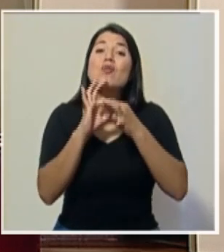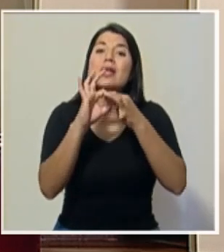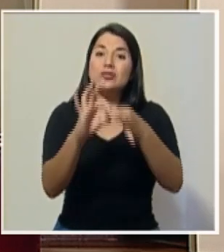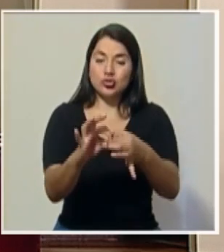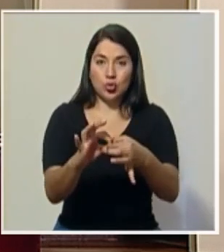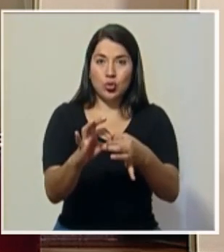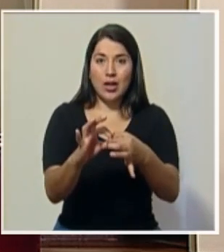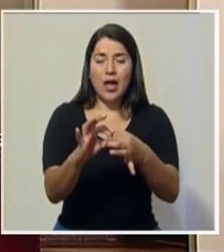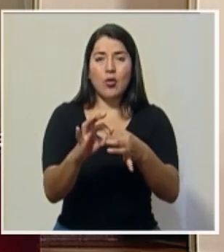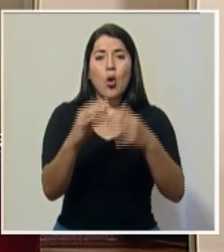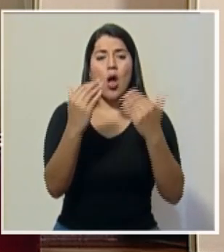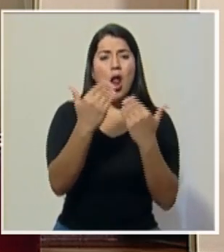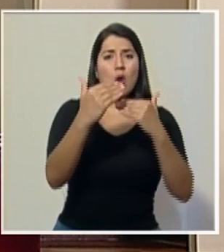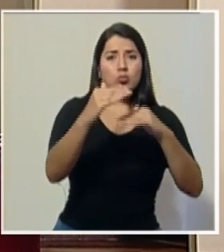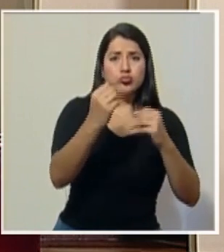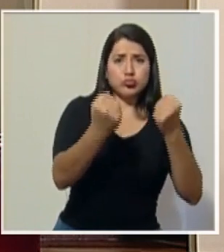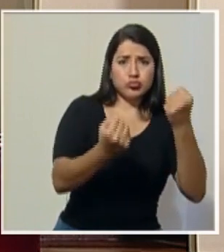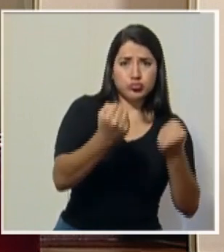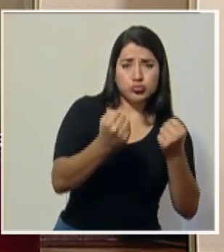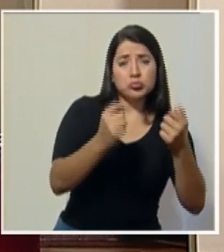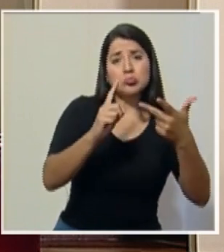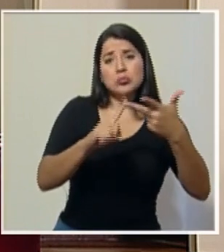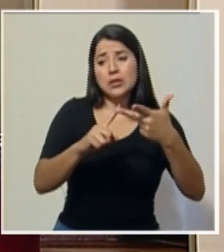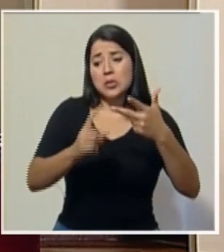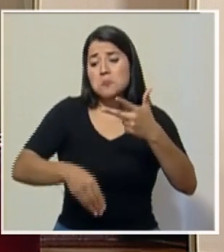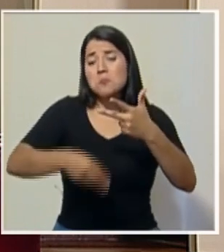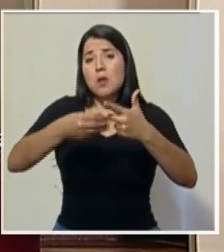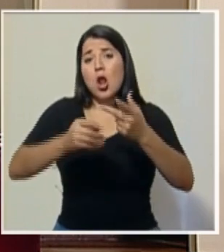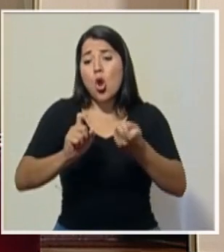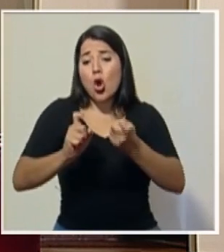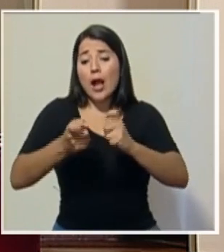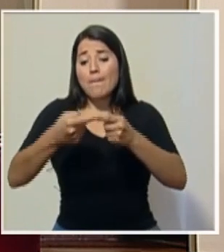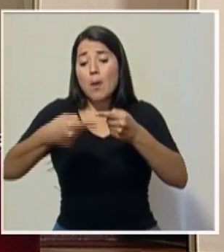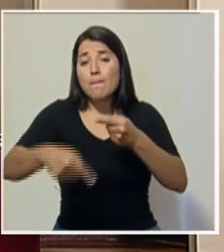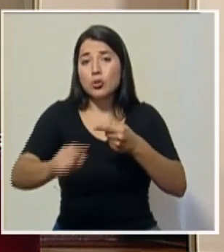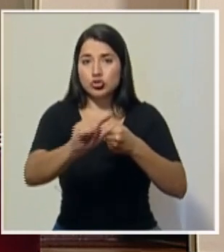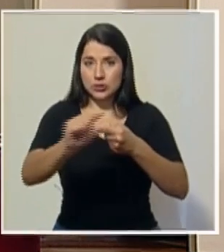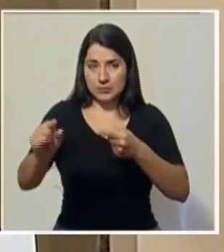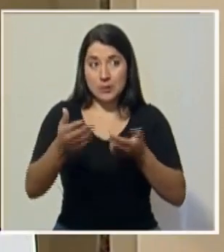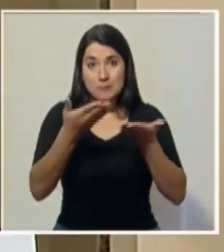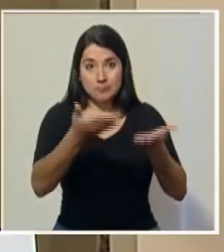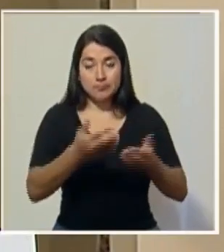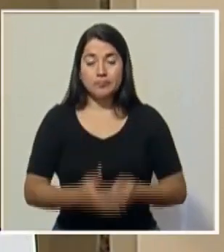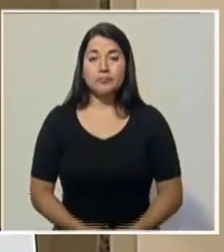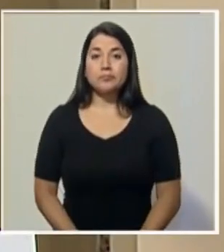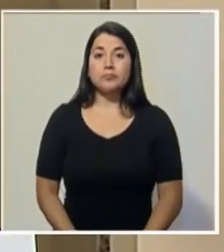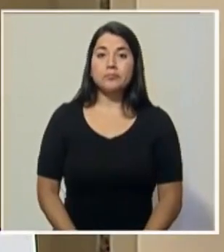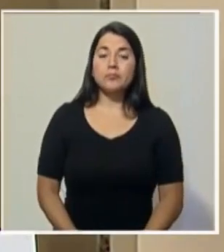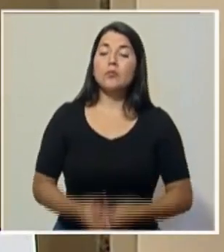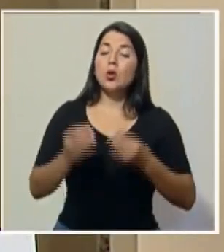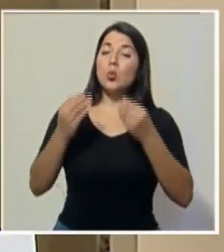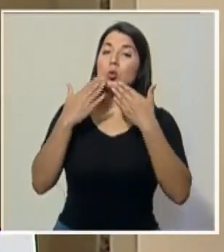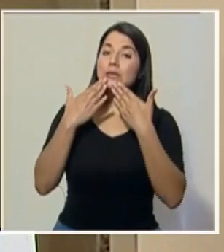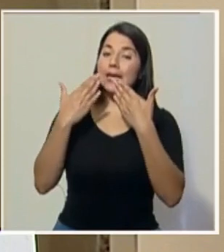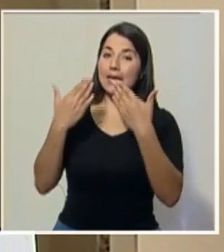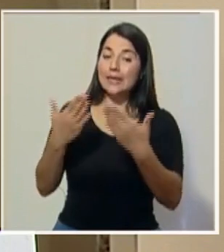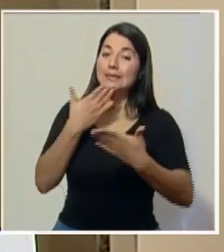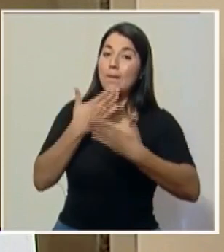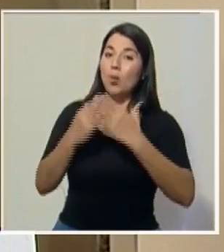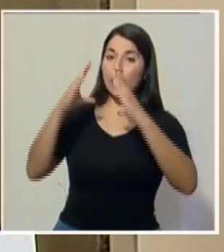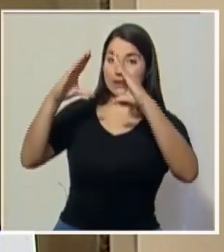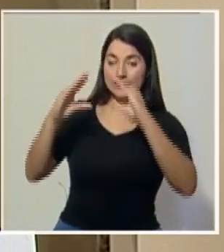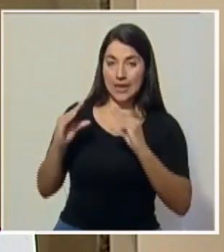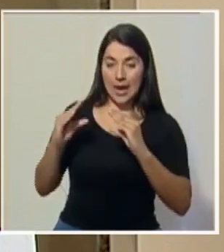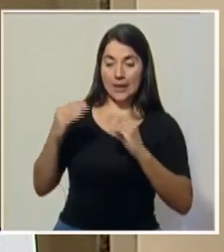los niveles de restricción y los cambios que van a haber a partir de la próxima semana. Don Alexander. Muchísimas gracias. Muy